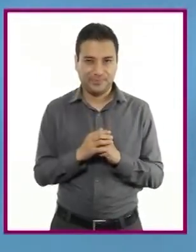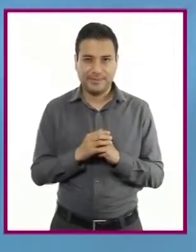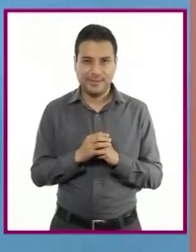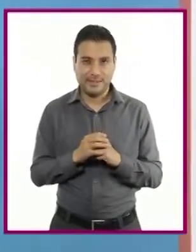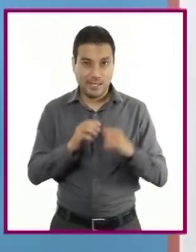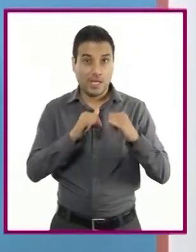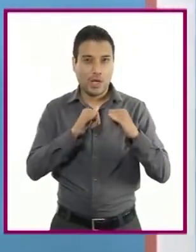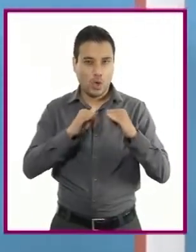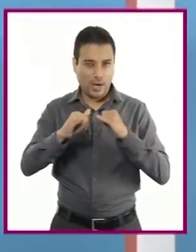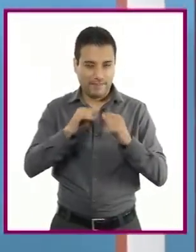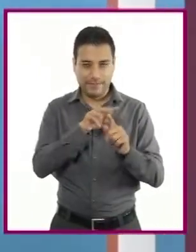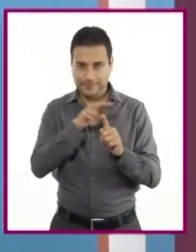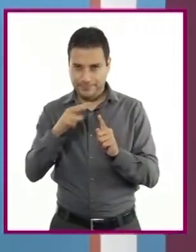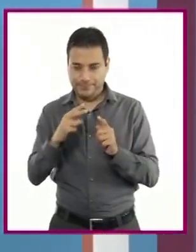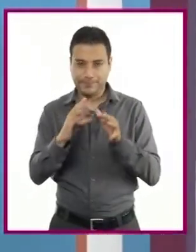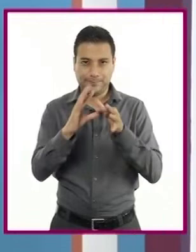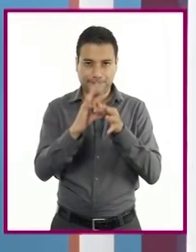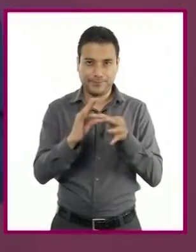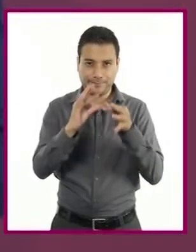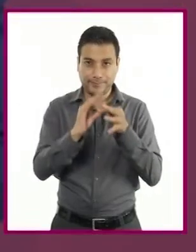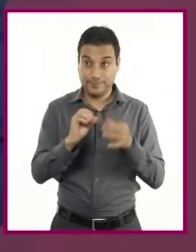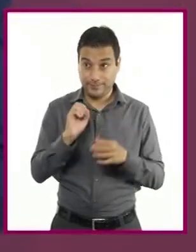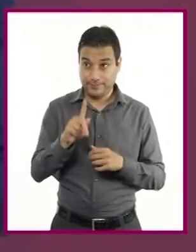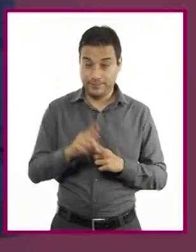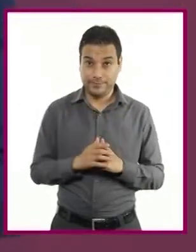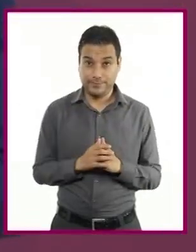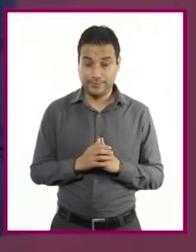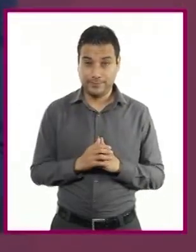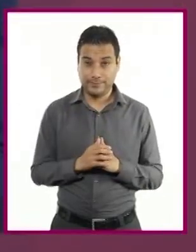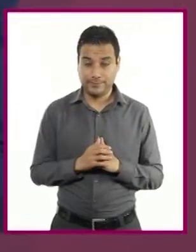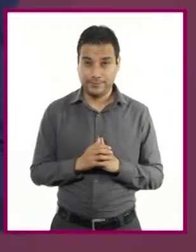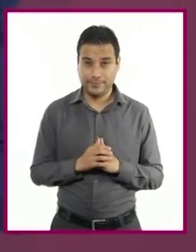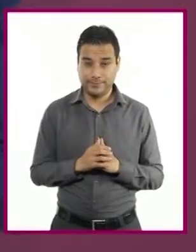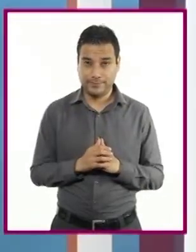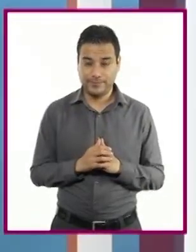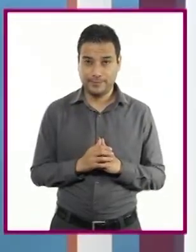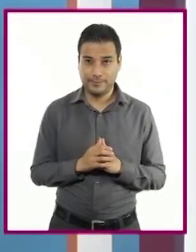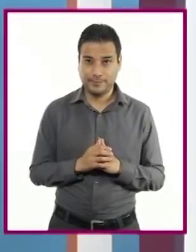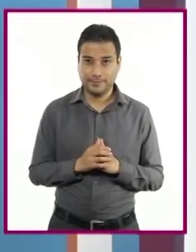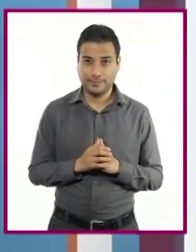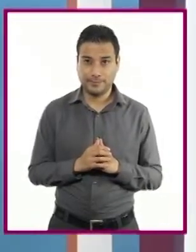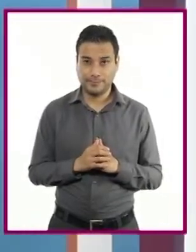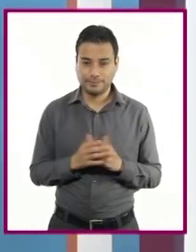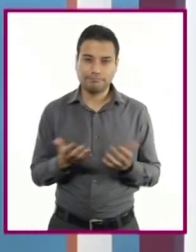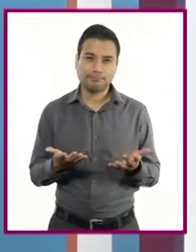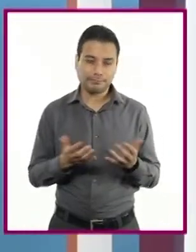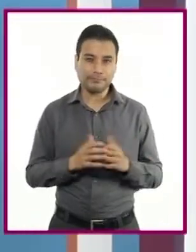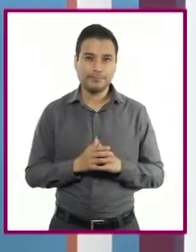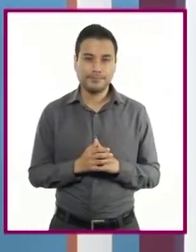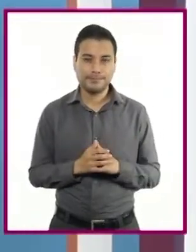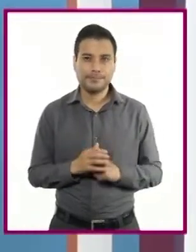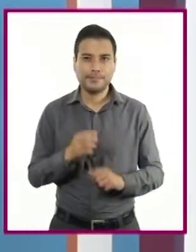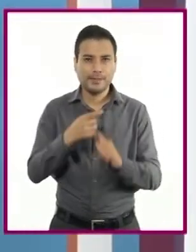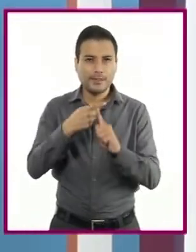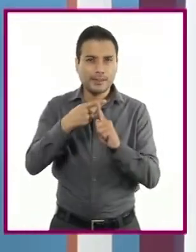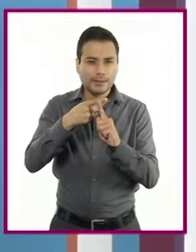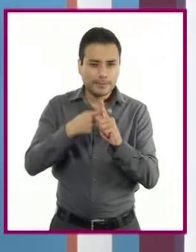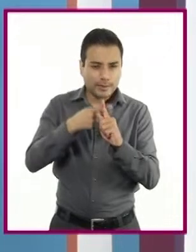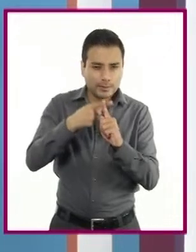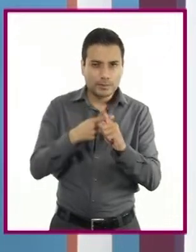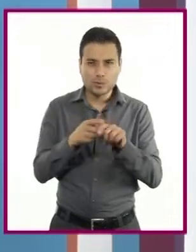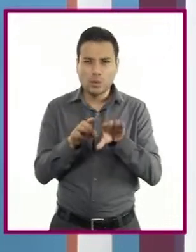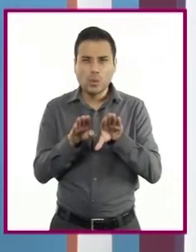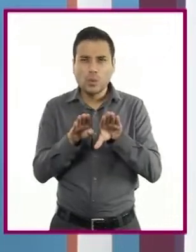geográfico. ¿Te parece? Esto es, desde el punto de vista de la distribución de las temperaturas,